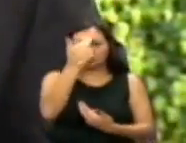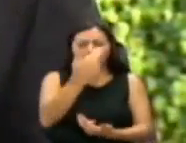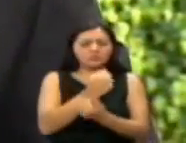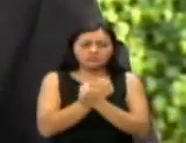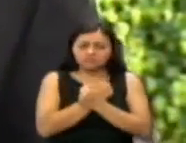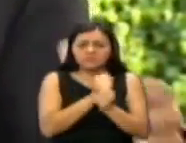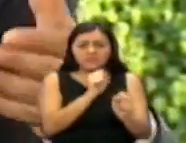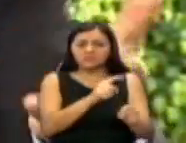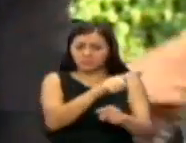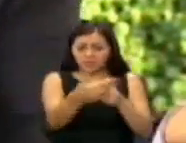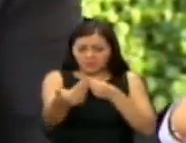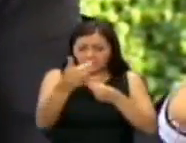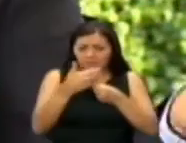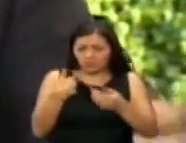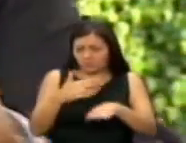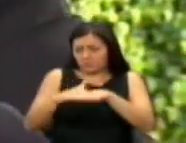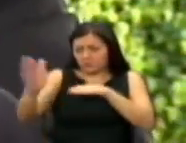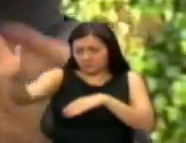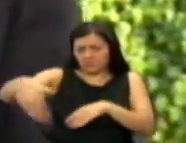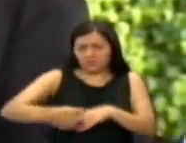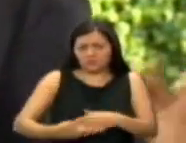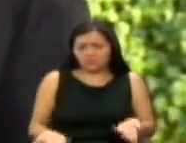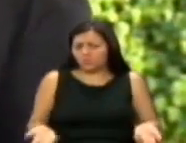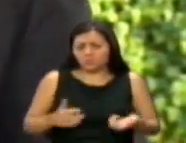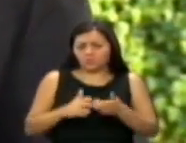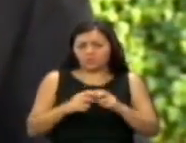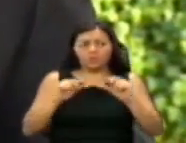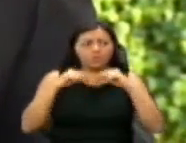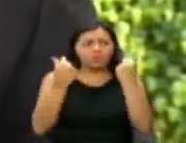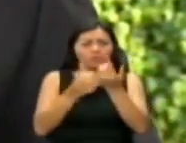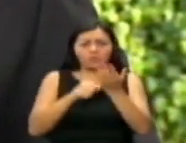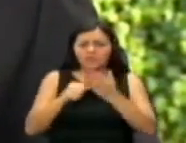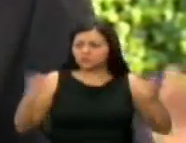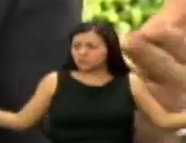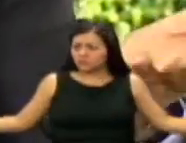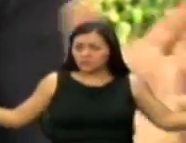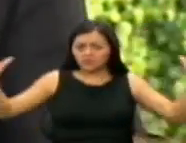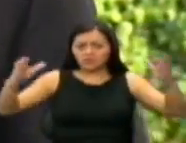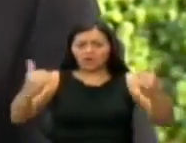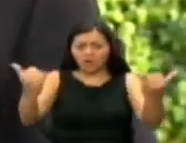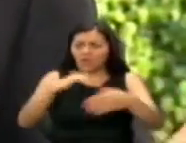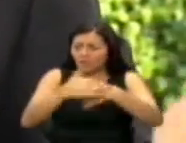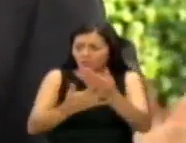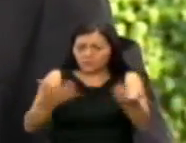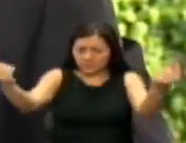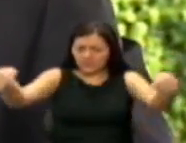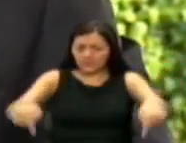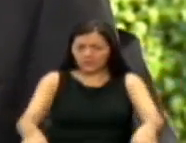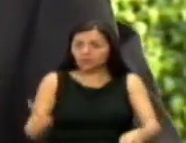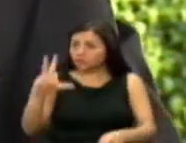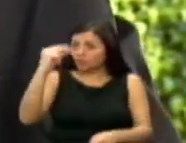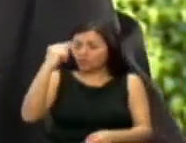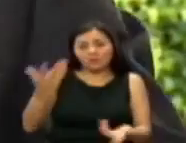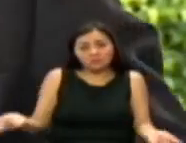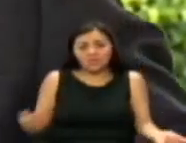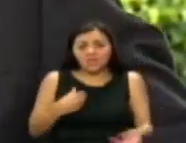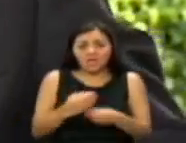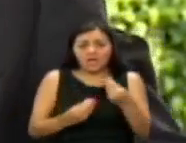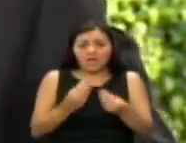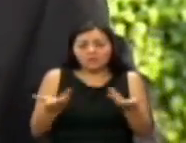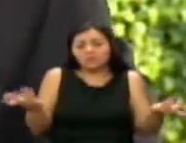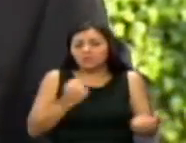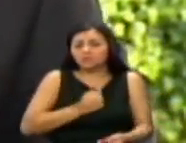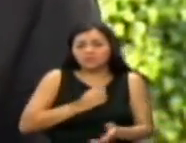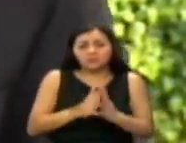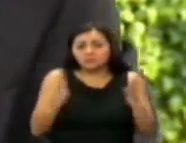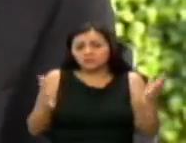mucho, pero se lo ha invitado a este gabinete, va a estar todo el gabinete para atender sus necesidades. Vienen los transportistas, los alcaldes, etcétera. Si el prefecto no vino, qué